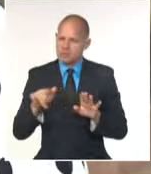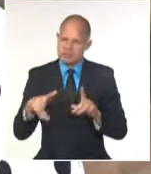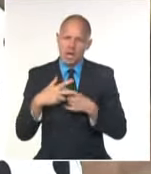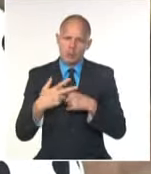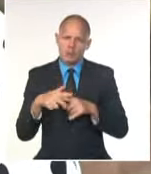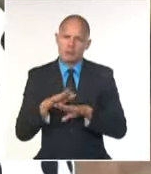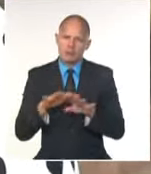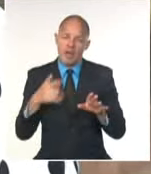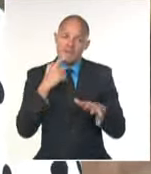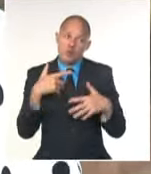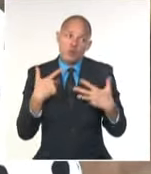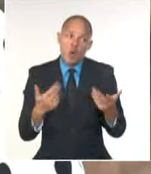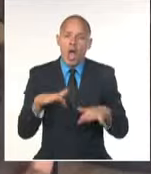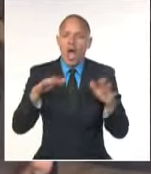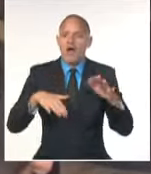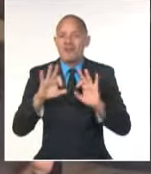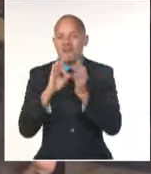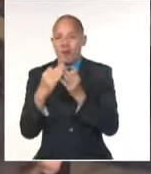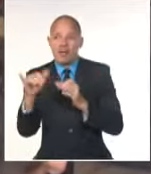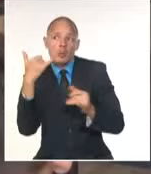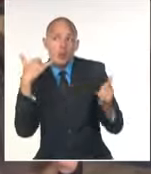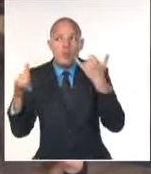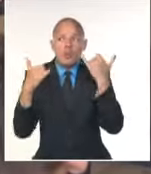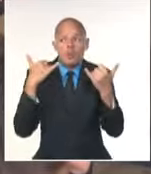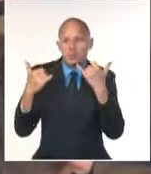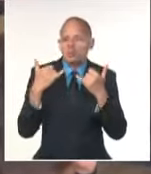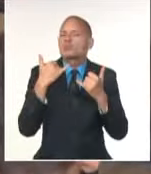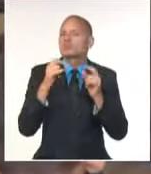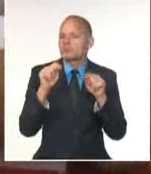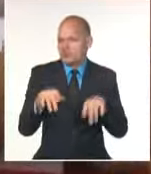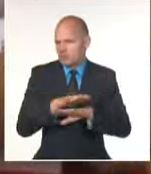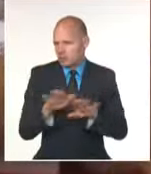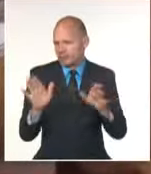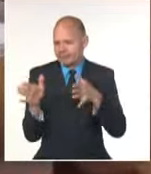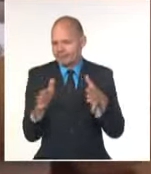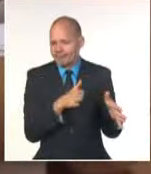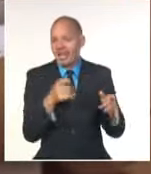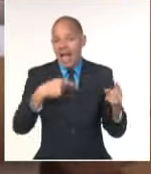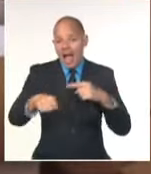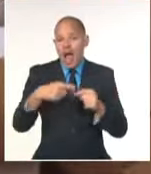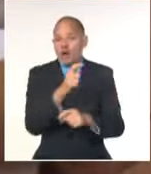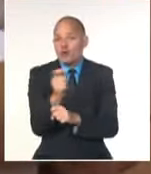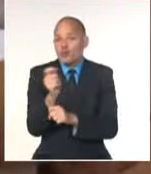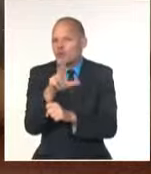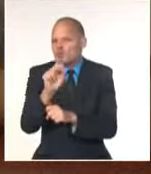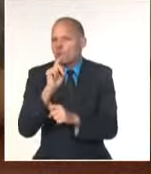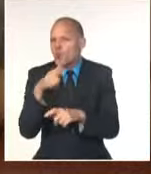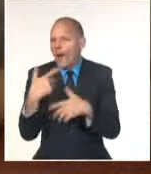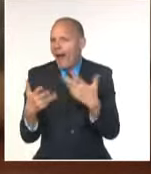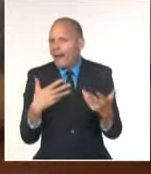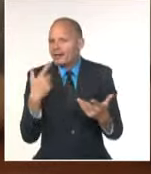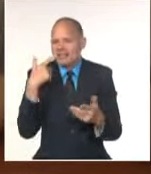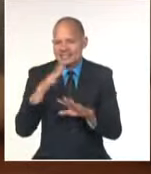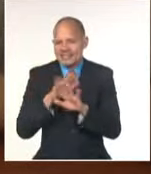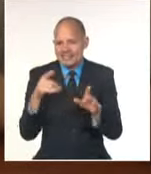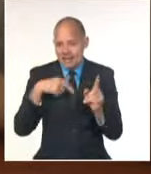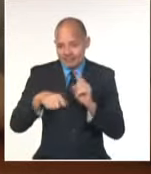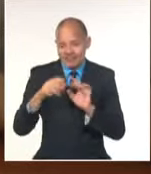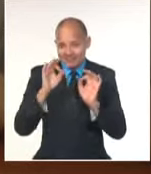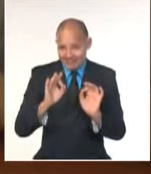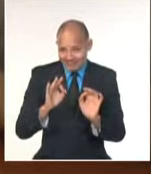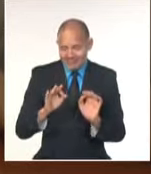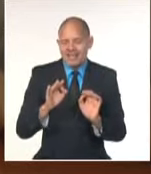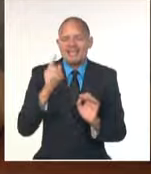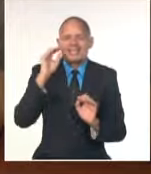la familia nos alerta, de lo que la población está diciendo. Entre los aspectos novedosos para este curso está el arribo al país, gracias a la